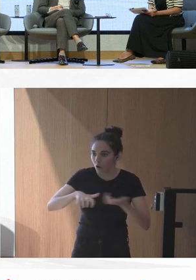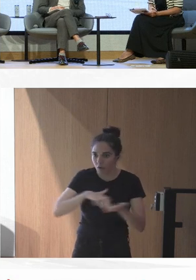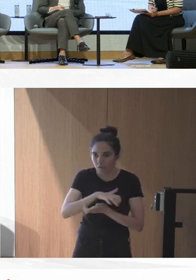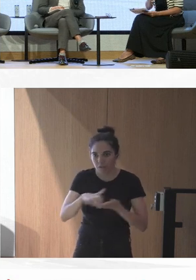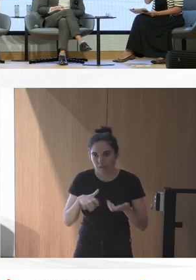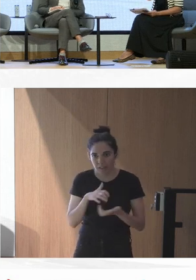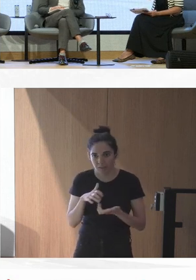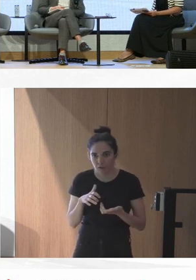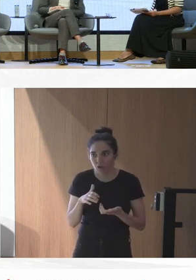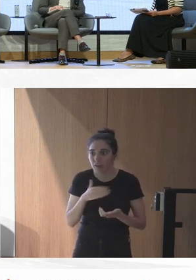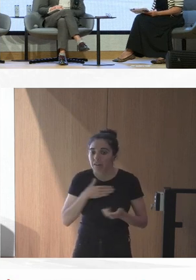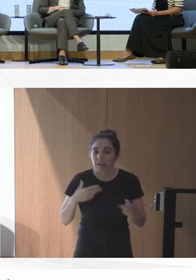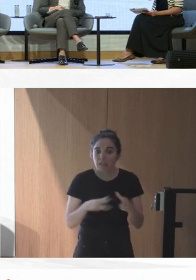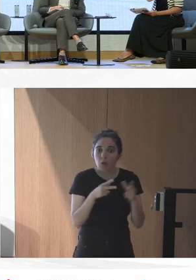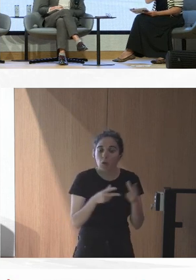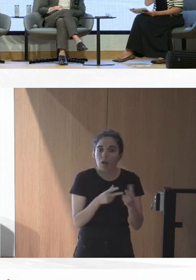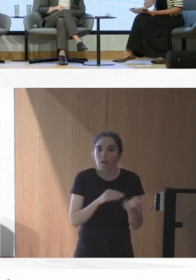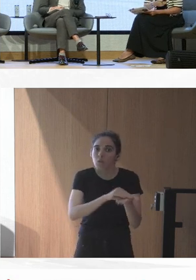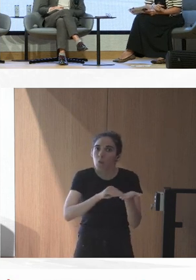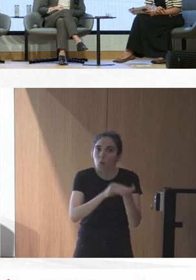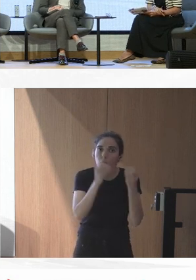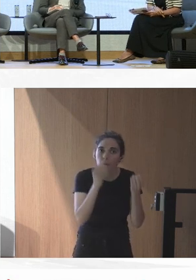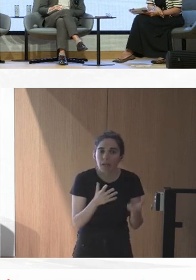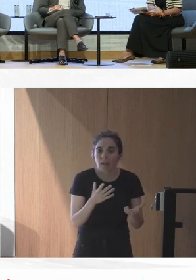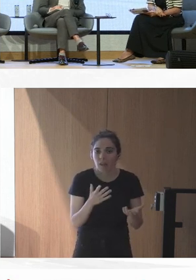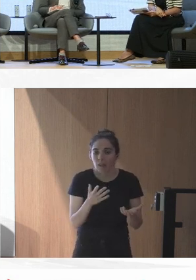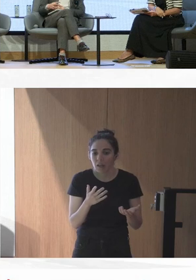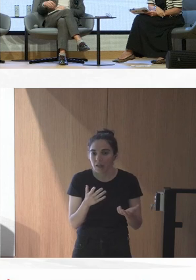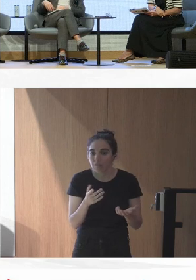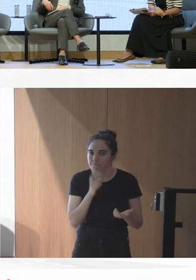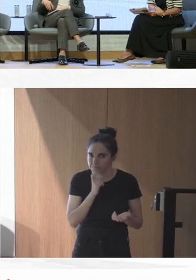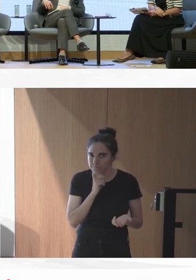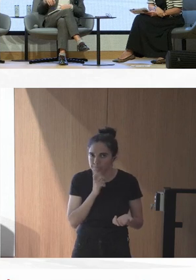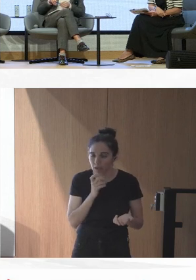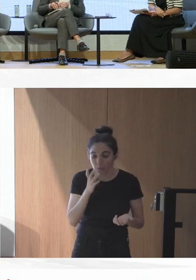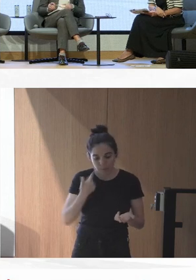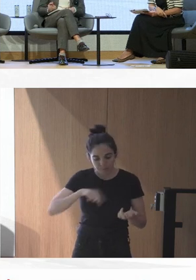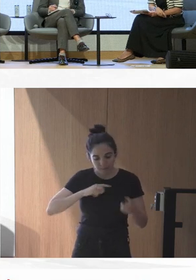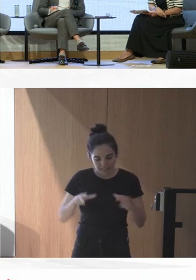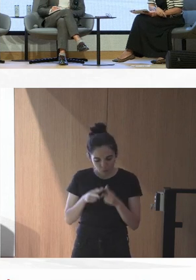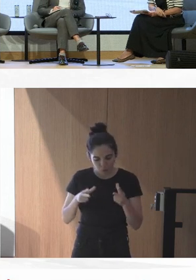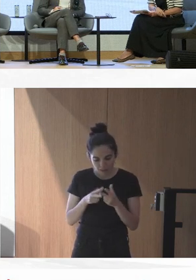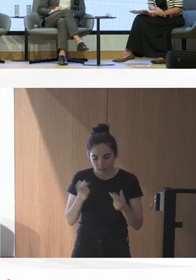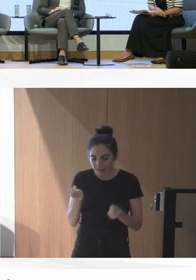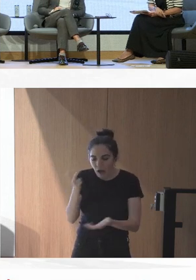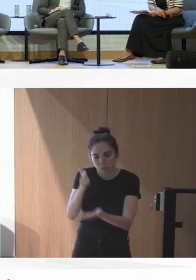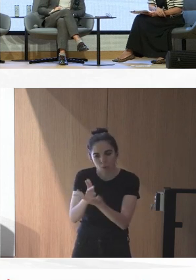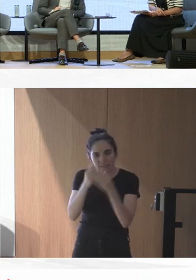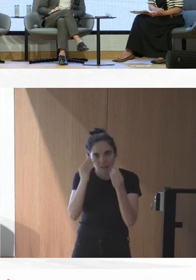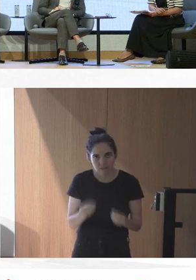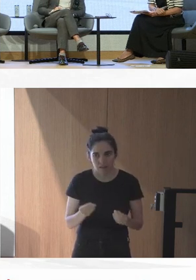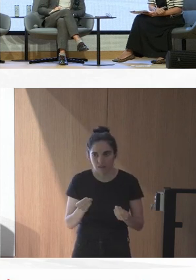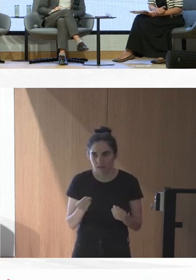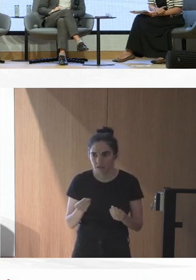base restaurar el tejido social y reparar el daño, ¿no? Creo que realmente como sociedad tenemos que apostar e